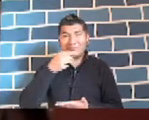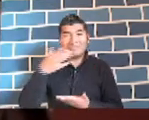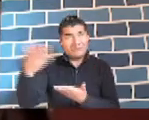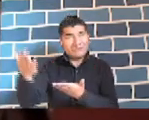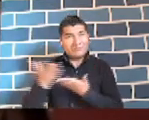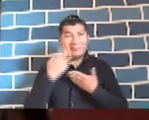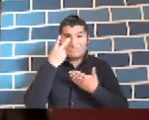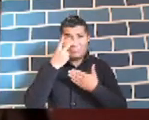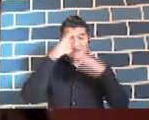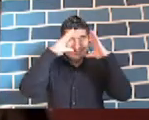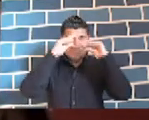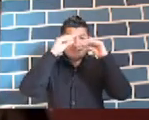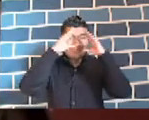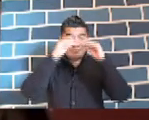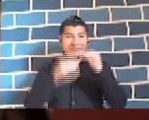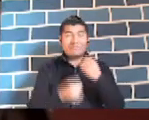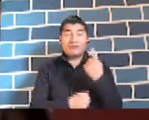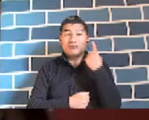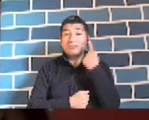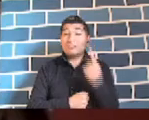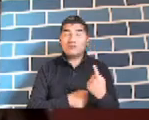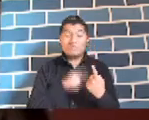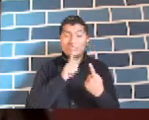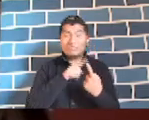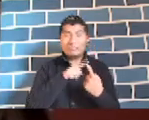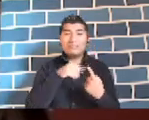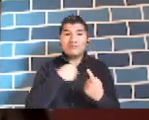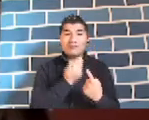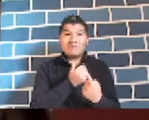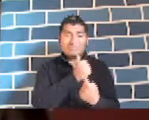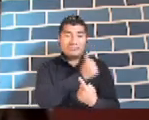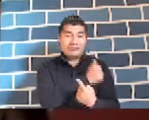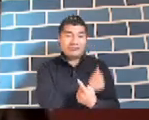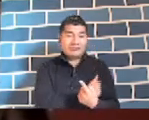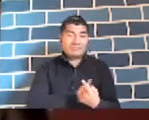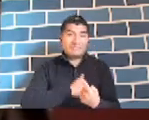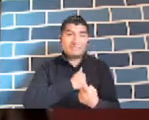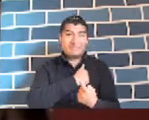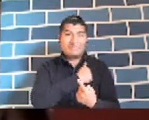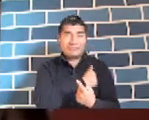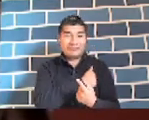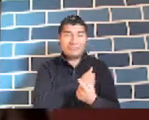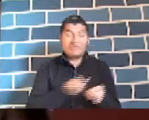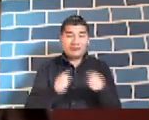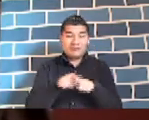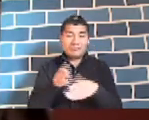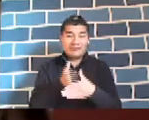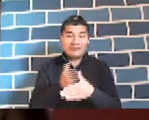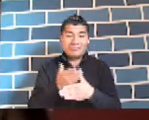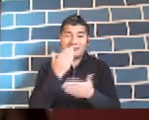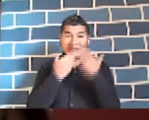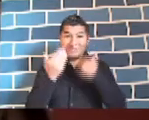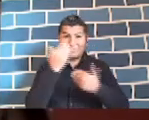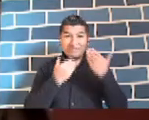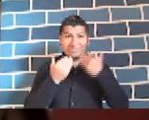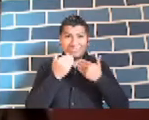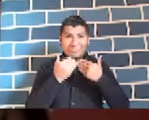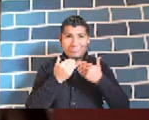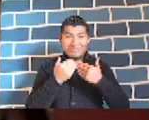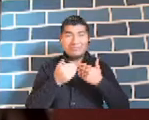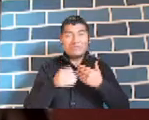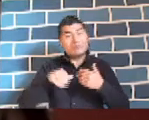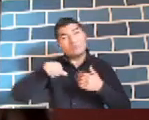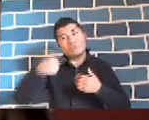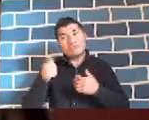dos enseñanzas una sobre cómo comportarnos en una comida qué lugares buscar y la